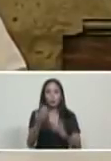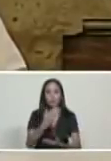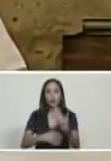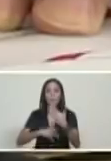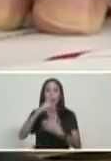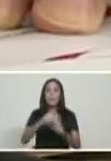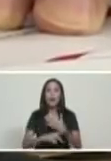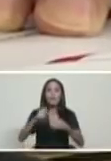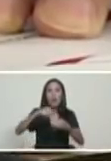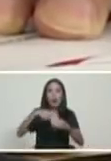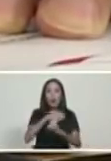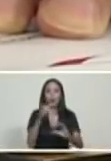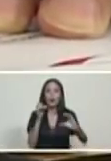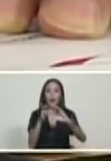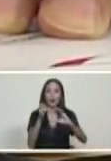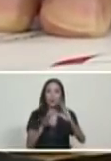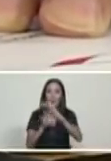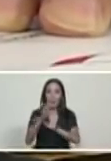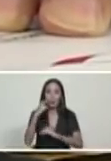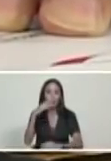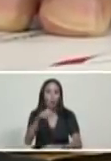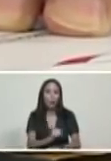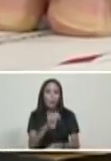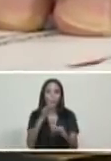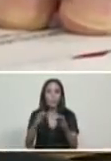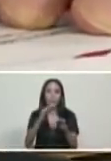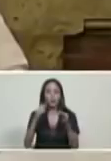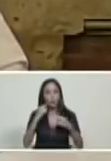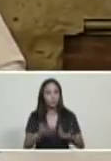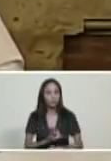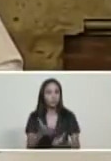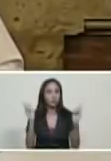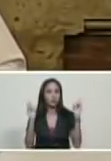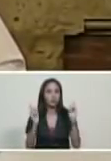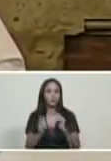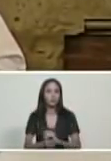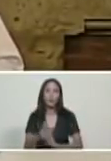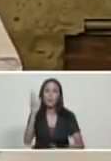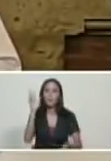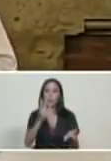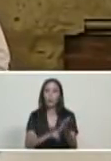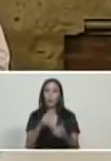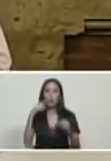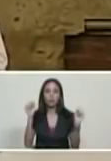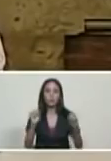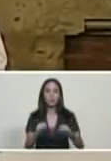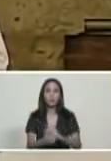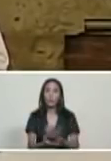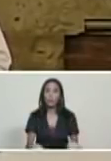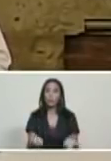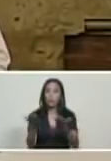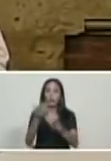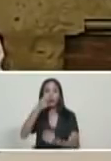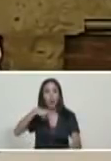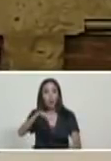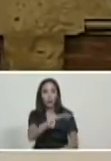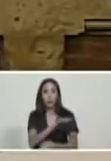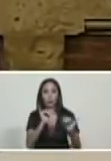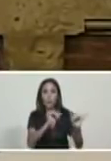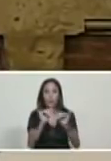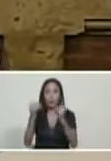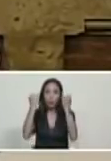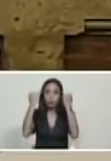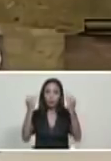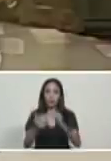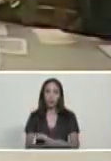ahorro del carnet de la patria para todos los venezolanos y venezolanas. Aprobado, pues, en manos del pueblo venezolano